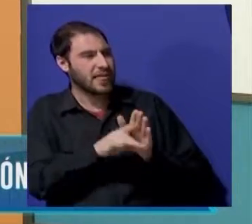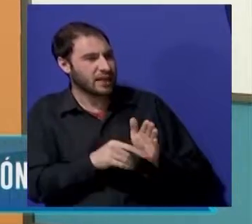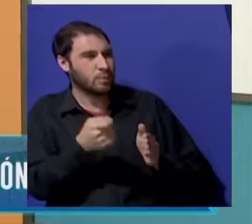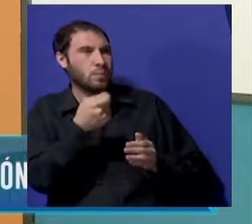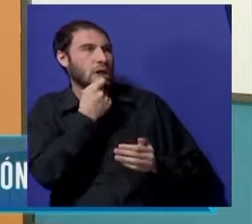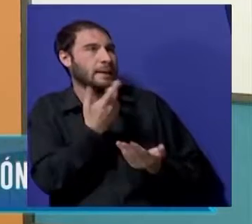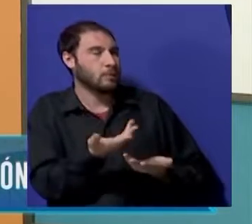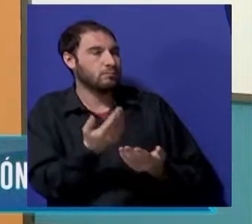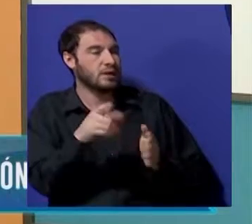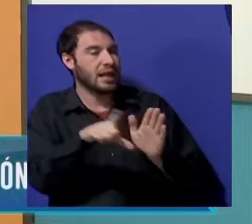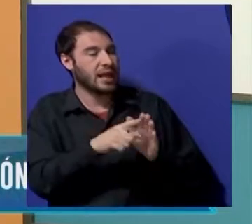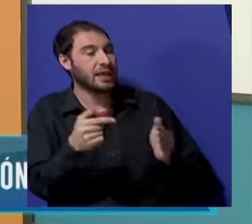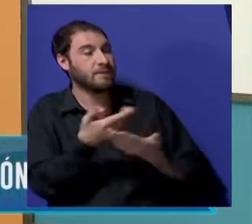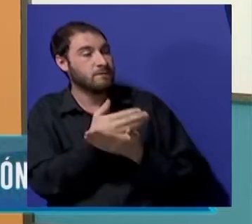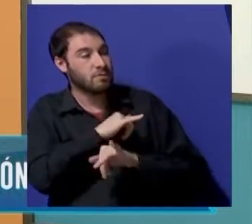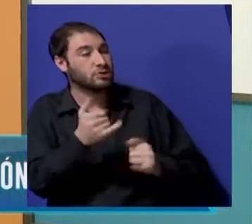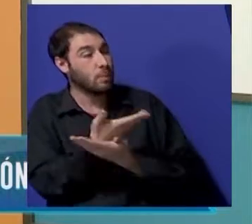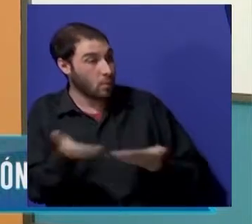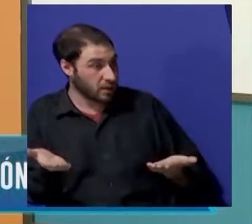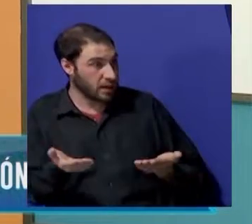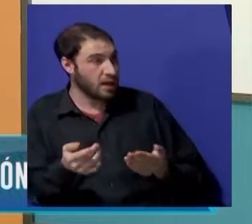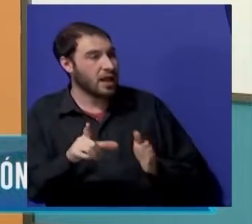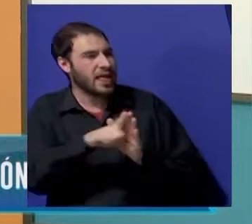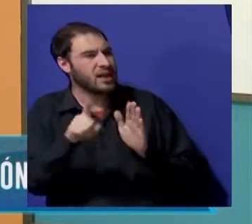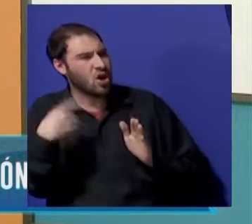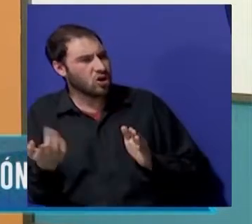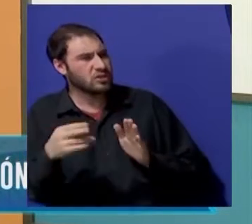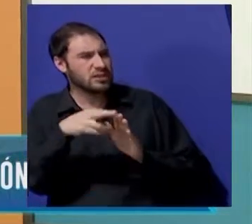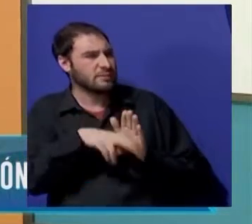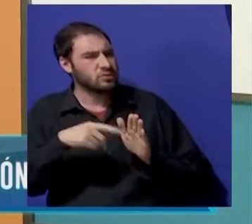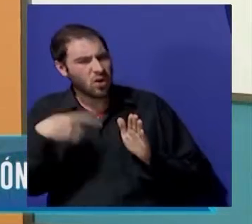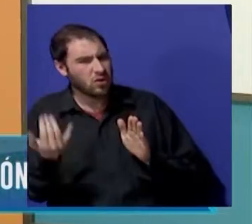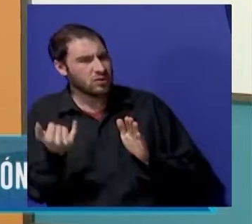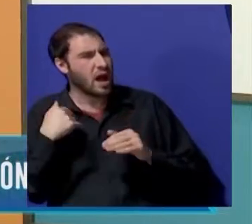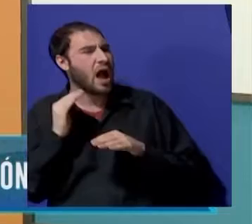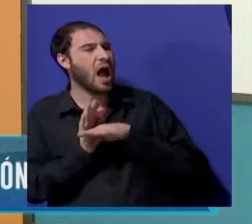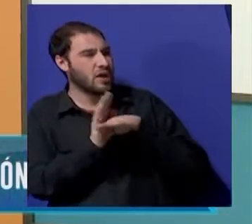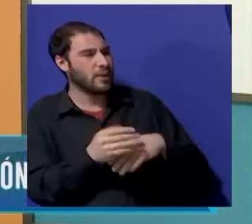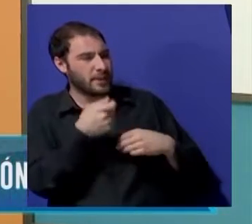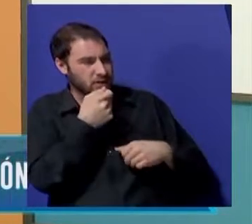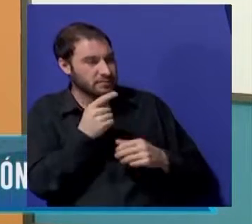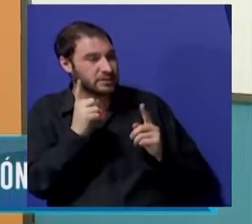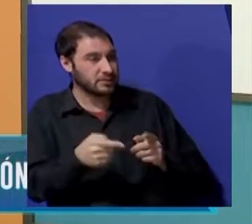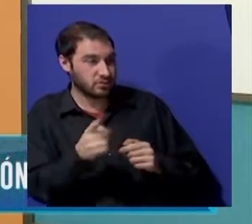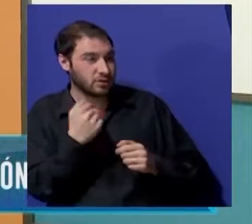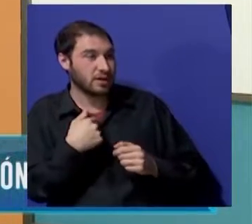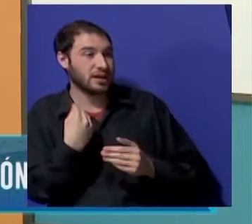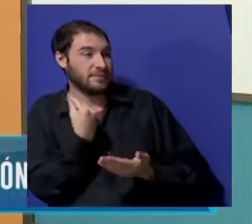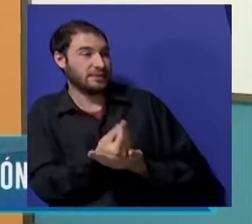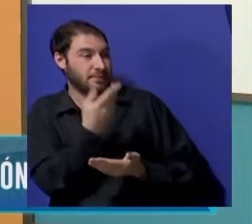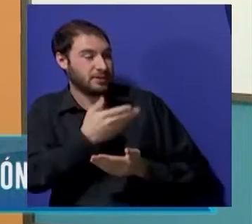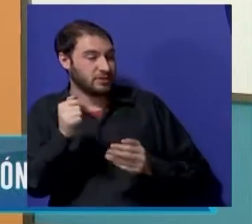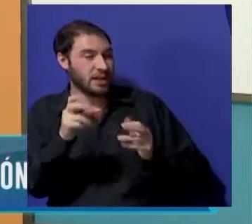ejemplo, podría nombrar la Ley de Acceso a la Información Pública, ¿no? ¿Qué otras leyes o normativas nos amparan como periodistas y de alguna manera somos la voz de la gente que